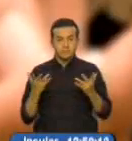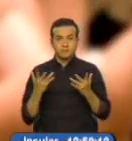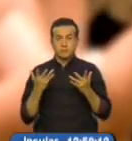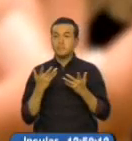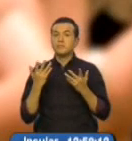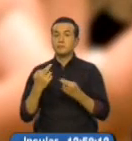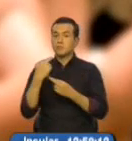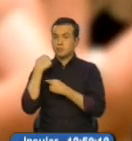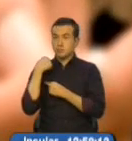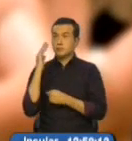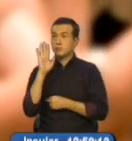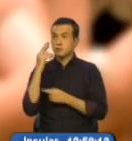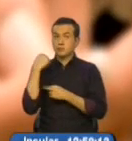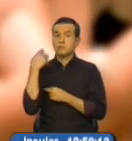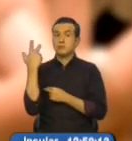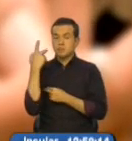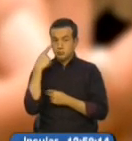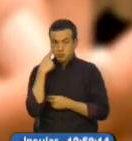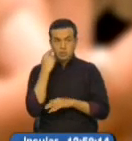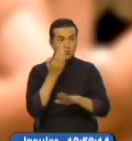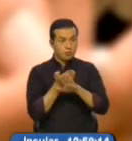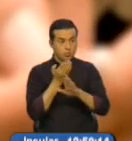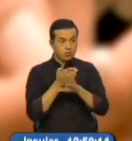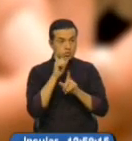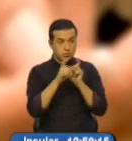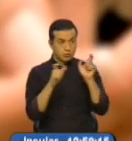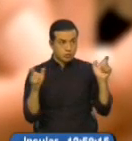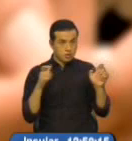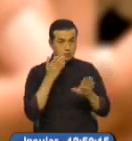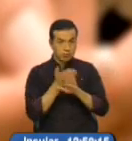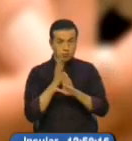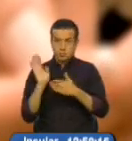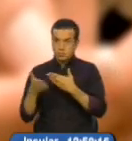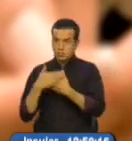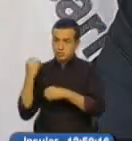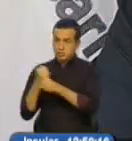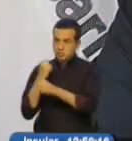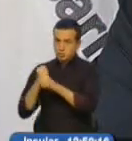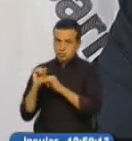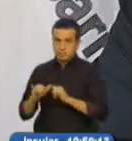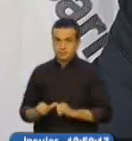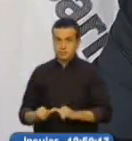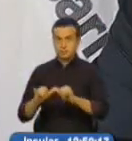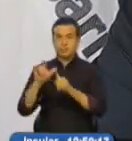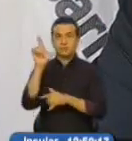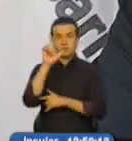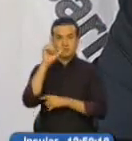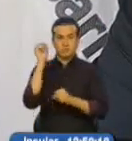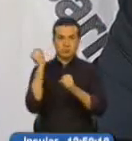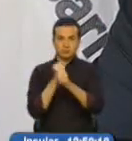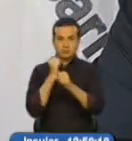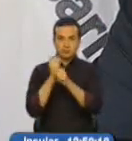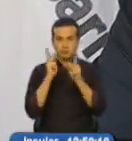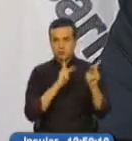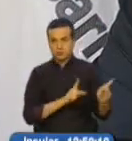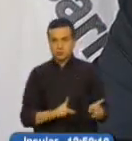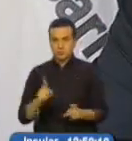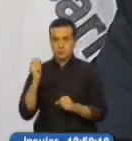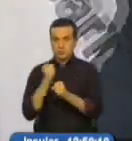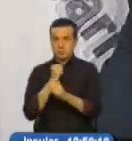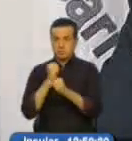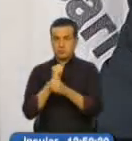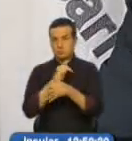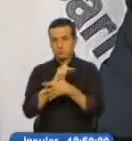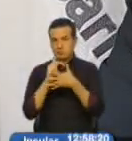misma que tendrá en sus funciones recoger las propuestas ciudadanas para incluir en este trabajo. El lunes vamos a trabajar el plan de trabajo y los distintos